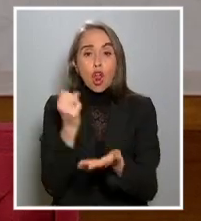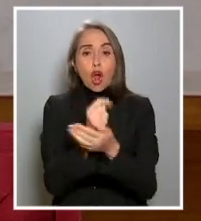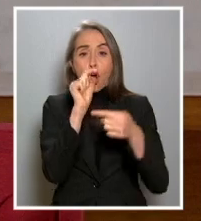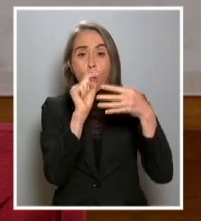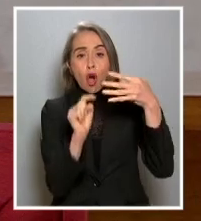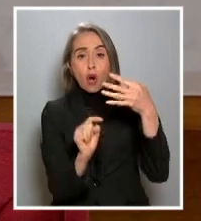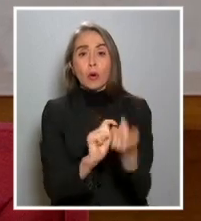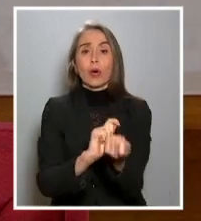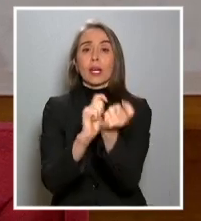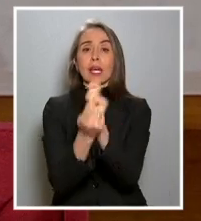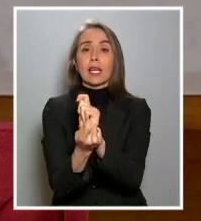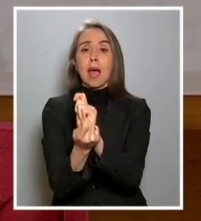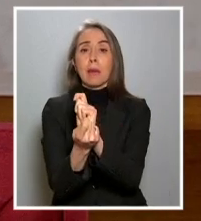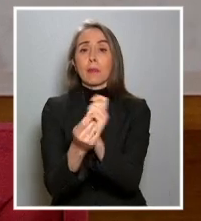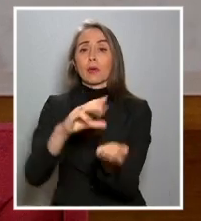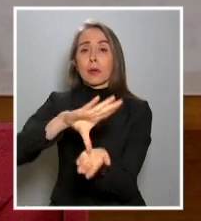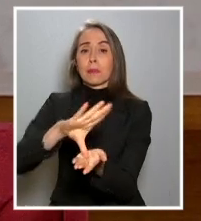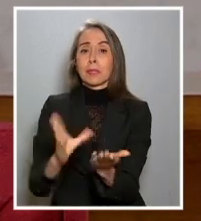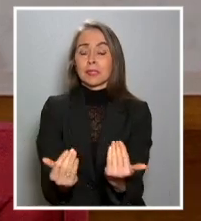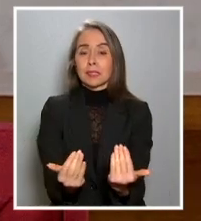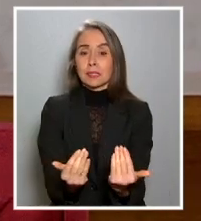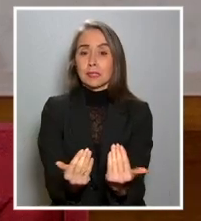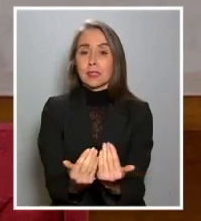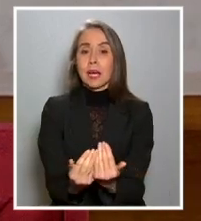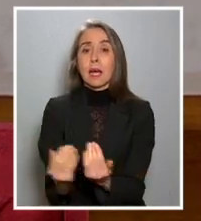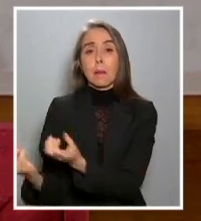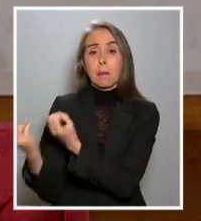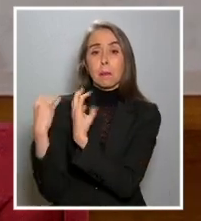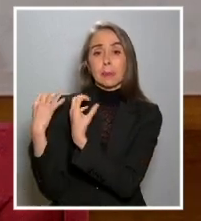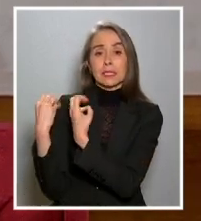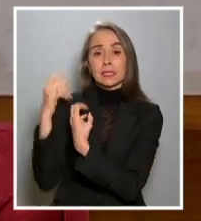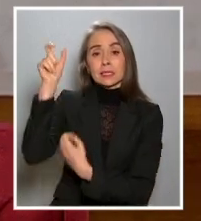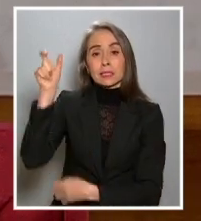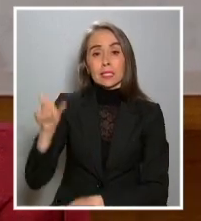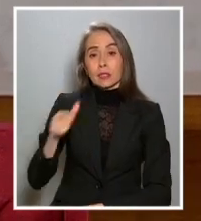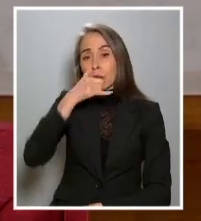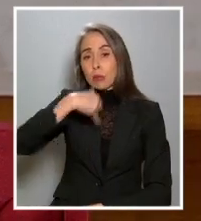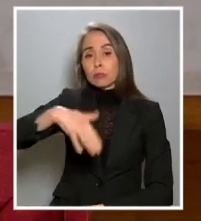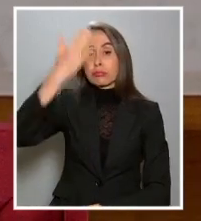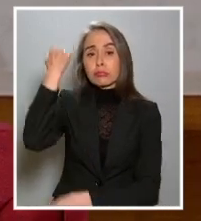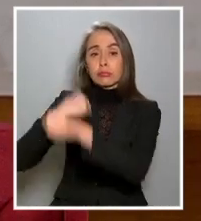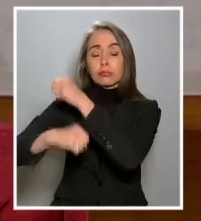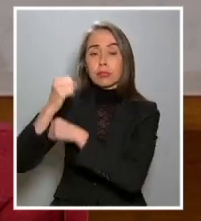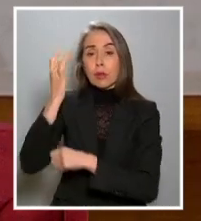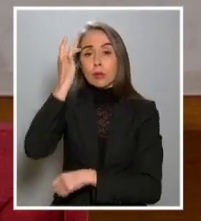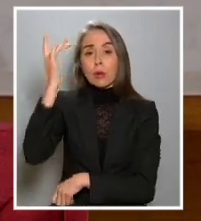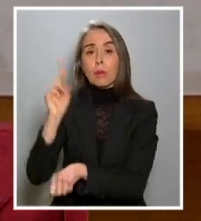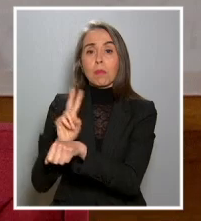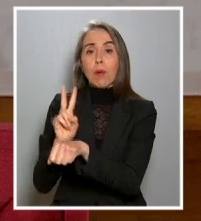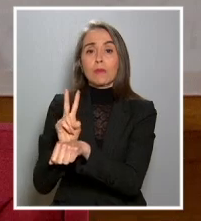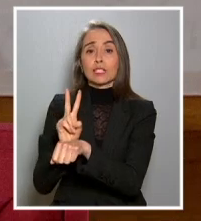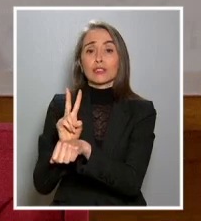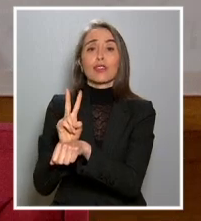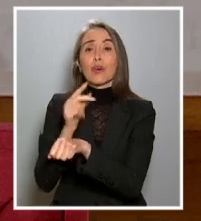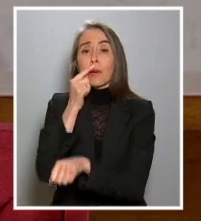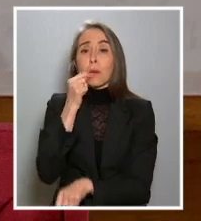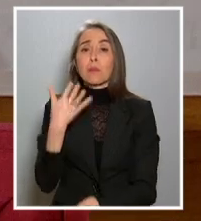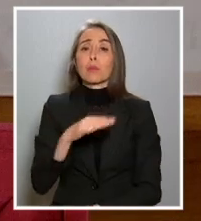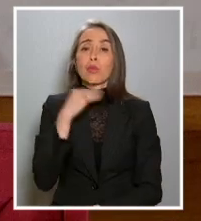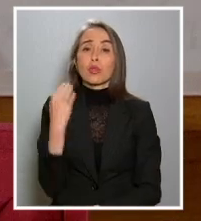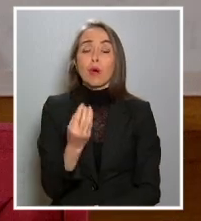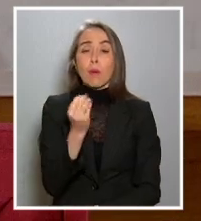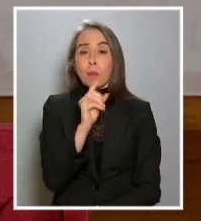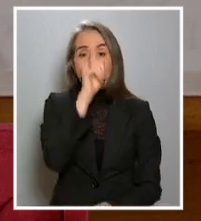que nuestro país necesita. Como me enseñara hace muchos años un sabio profesor ya fallecido, la